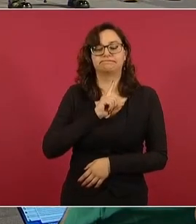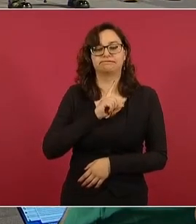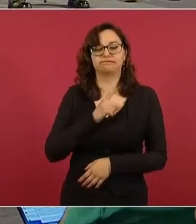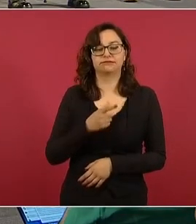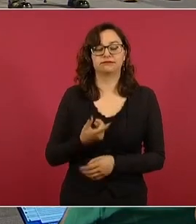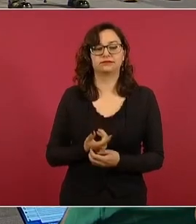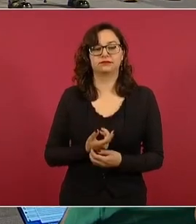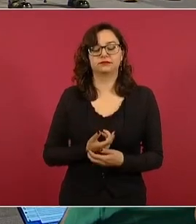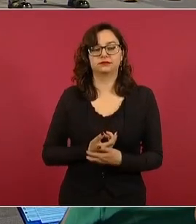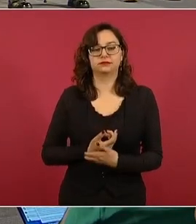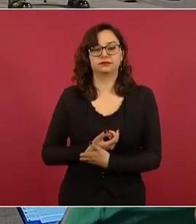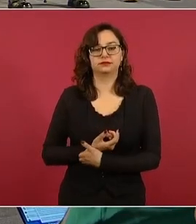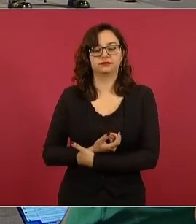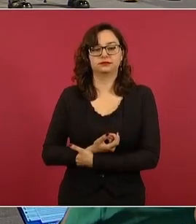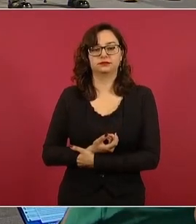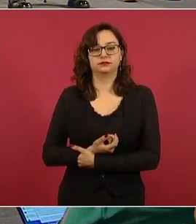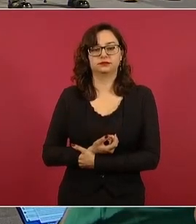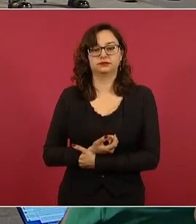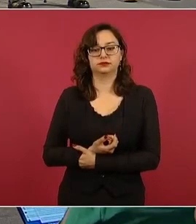Y aquí vendría la pregunta: